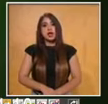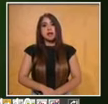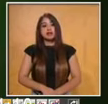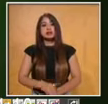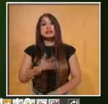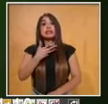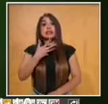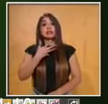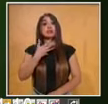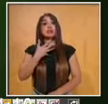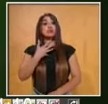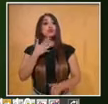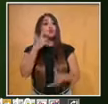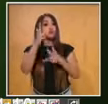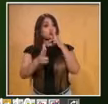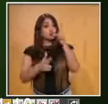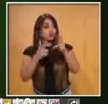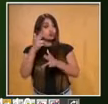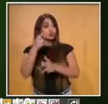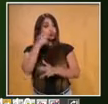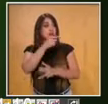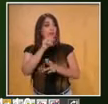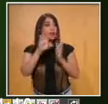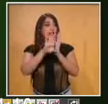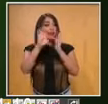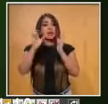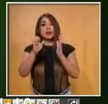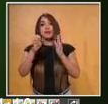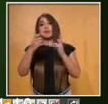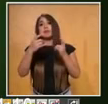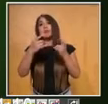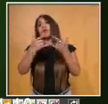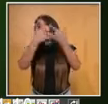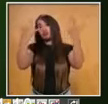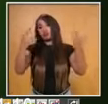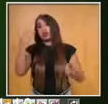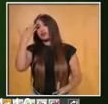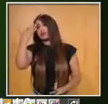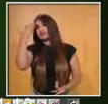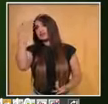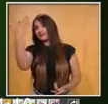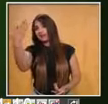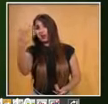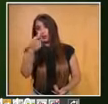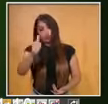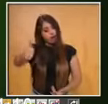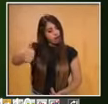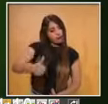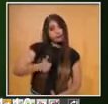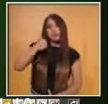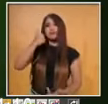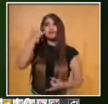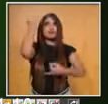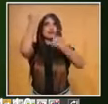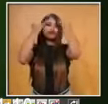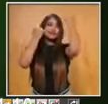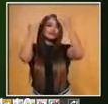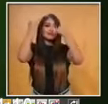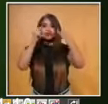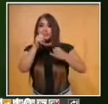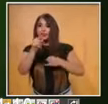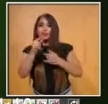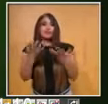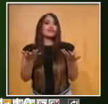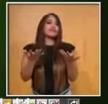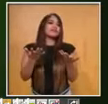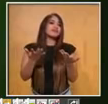un trenecito con el ejemplo de una línea del tiempo. Aprovecha tu imaginación y dale un detalle artístico a tu